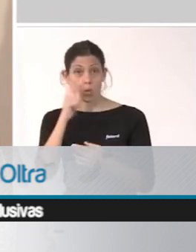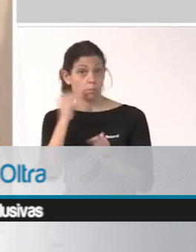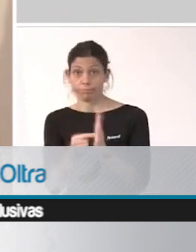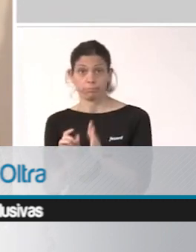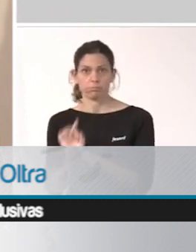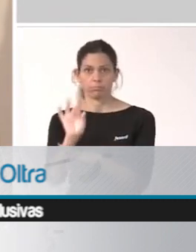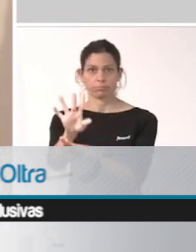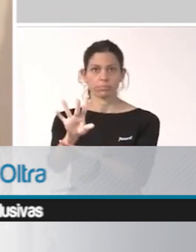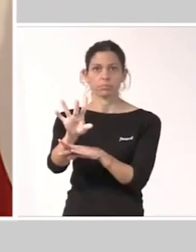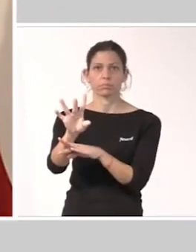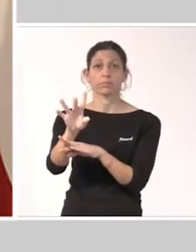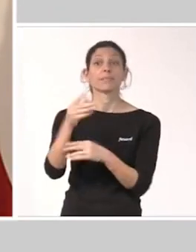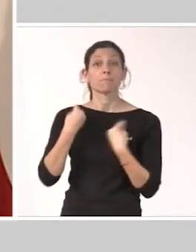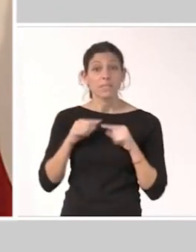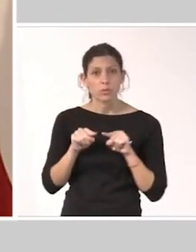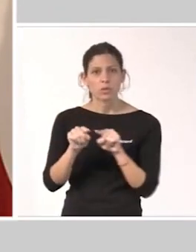la Fiscalía